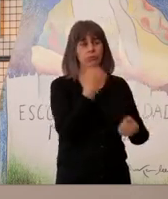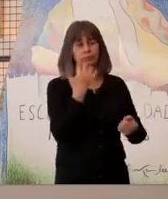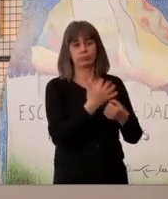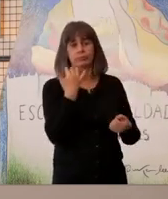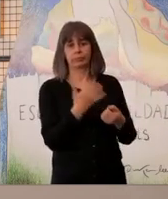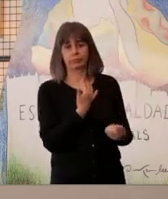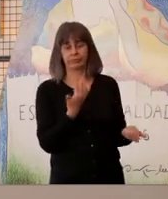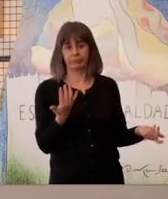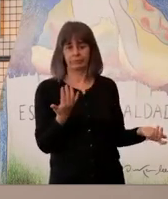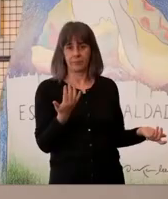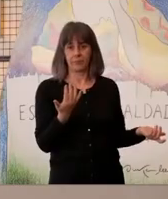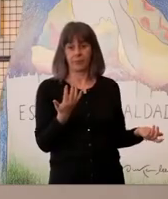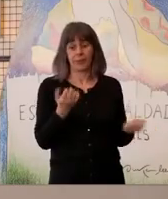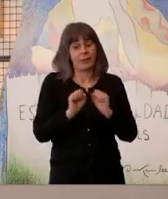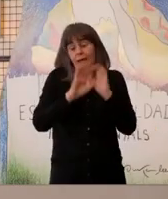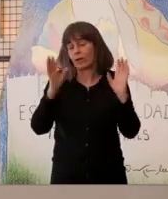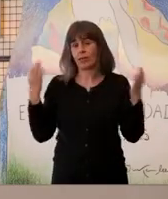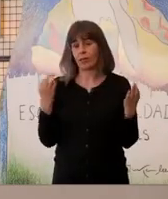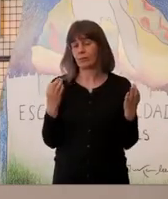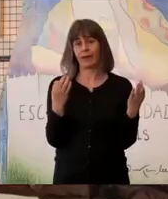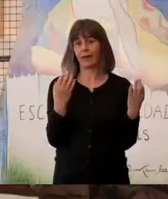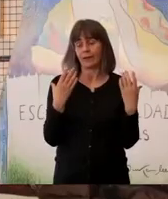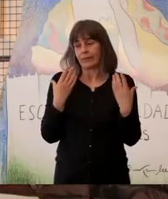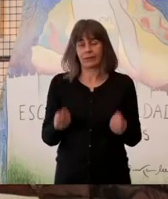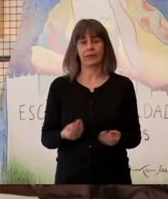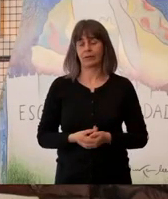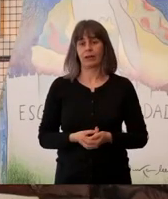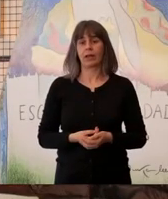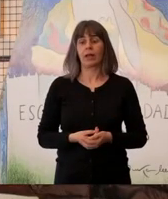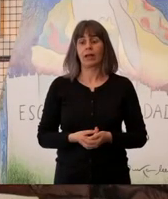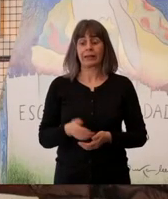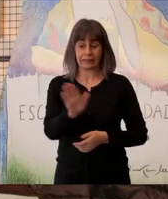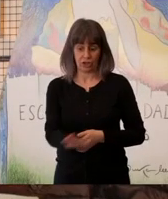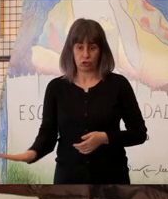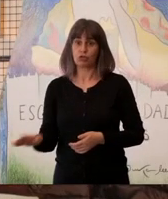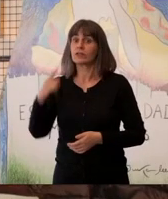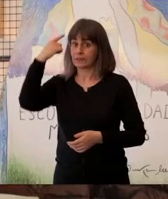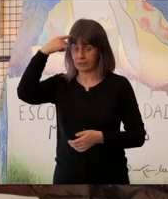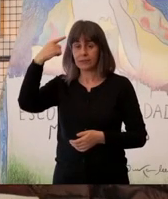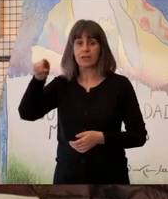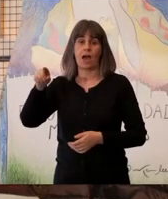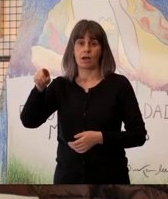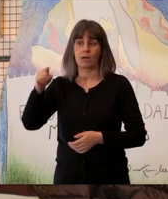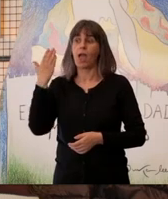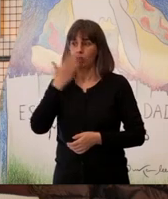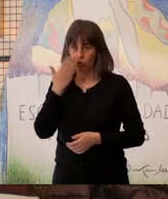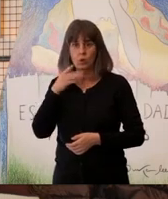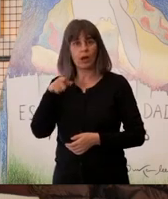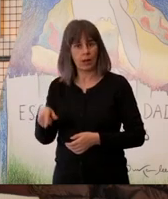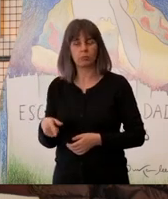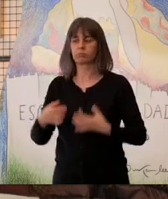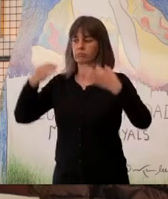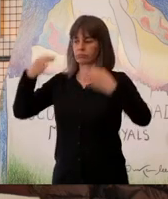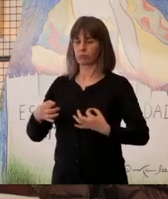y claro Hay que entender las criaturas saben muy bien que la escuela es lo normativo